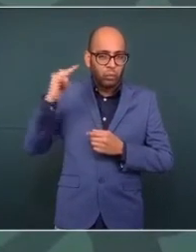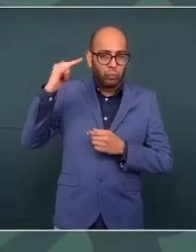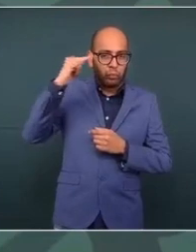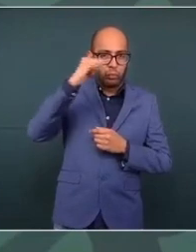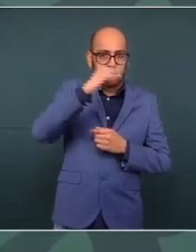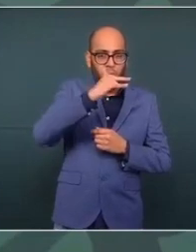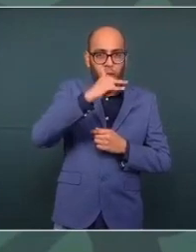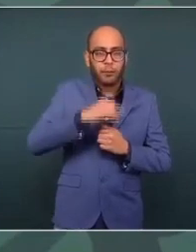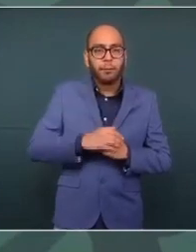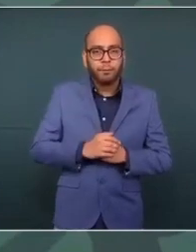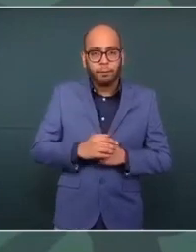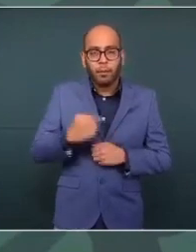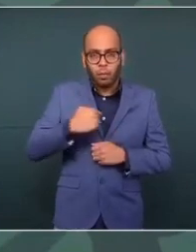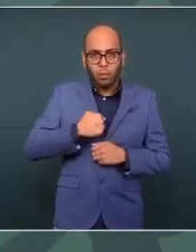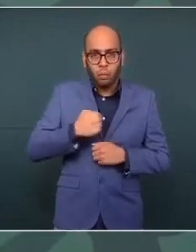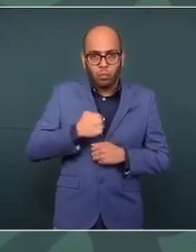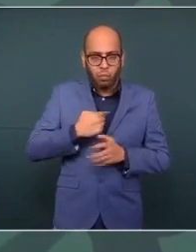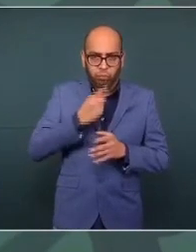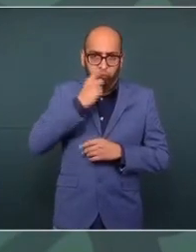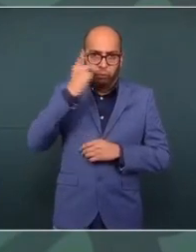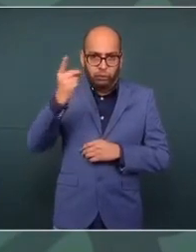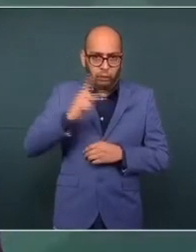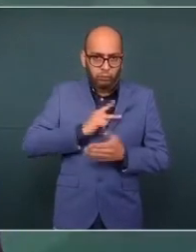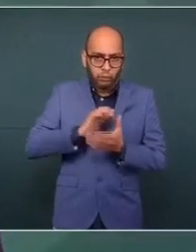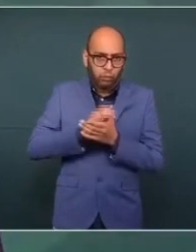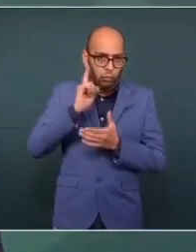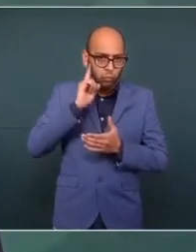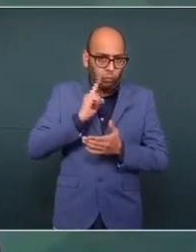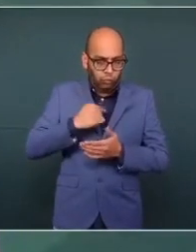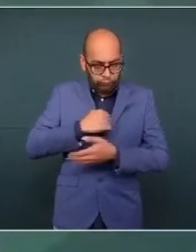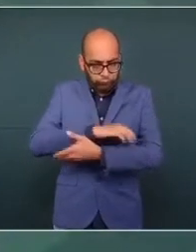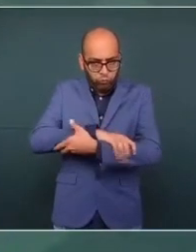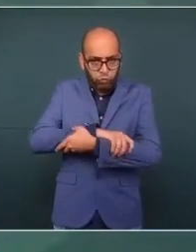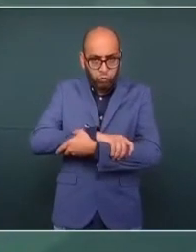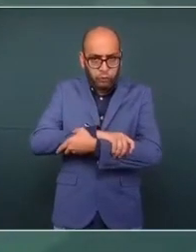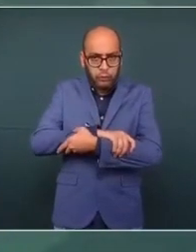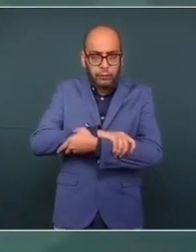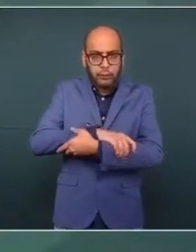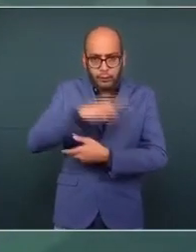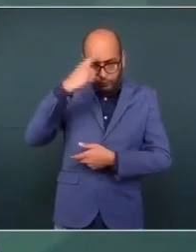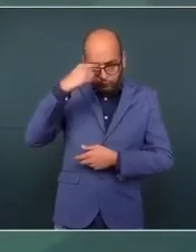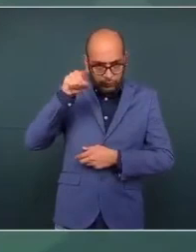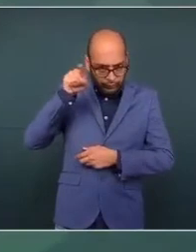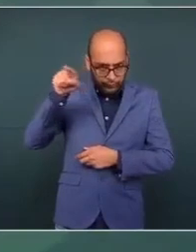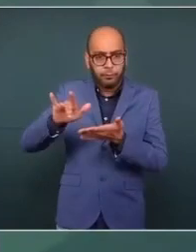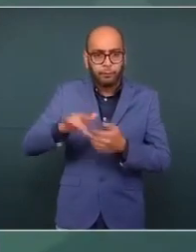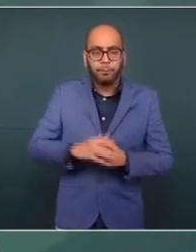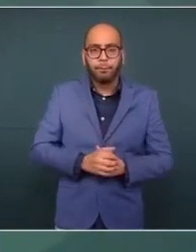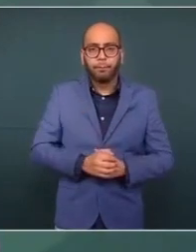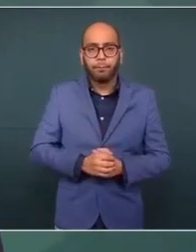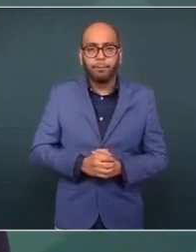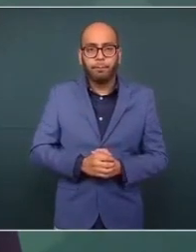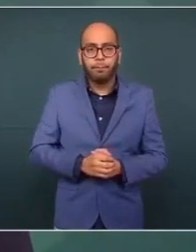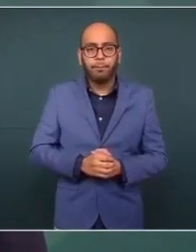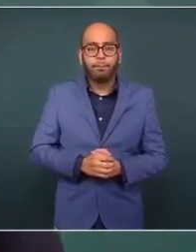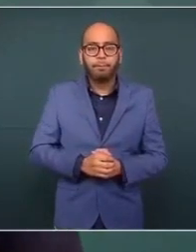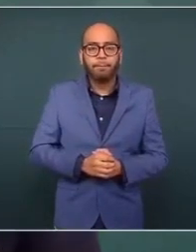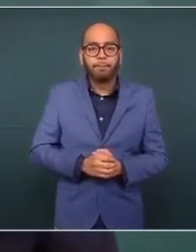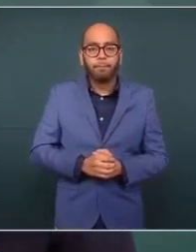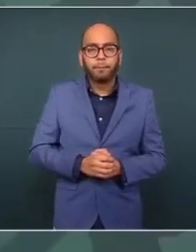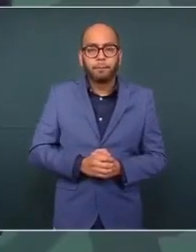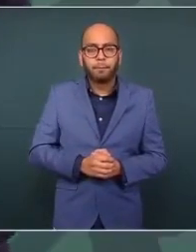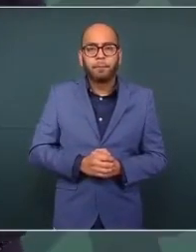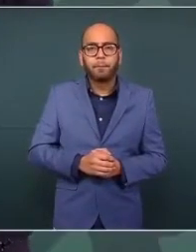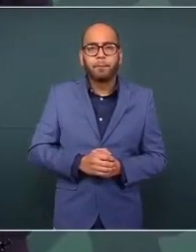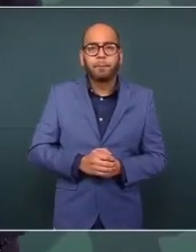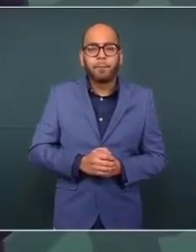expreso para ella toda mi solidaridad, mi apoyo, pero